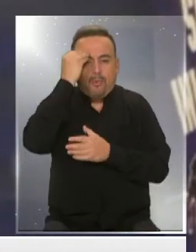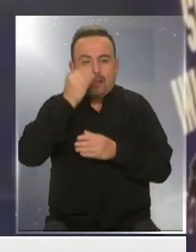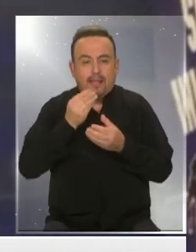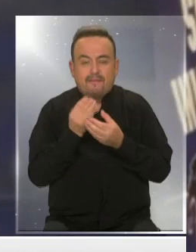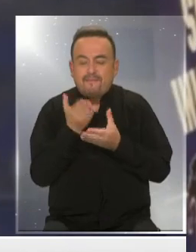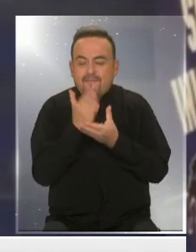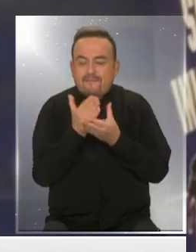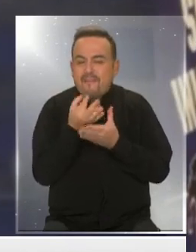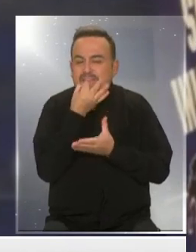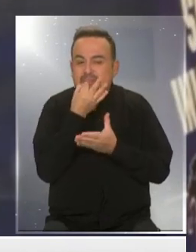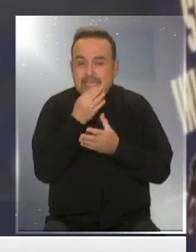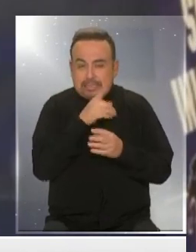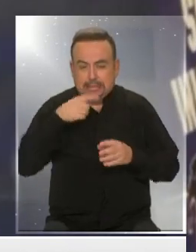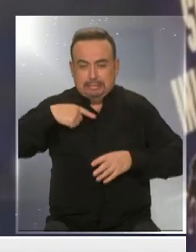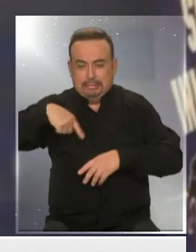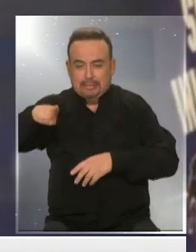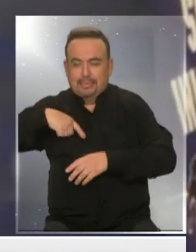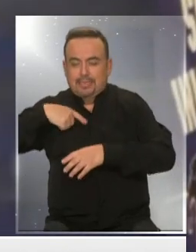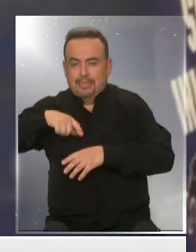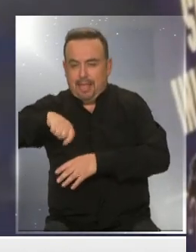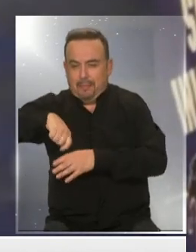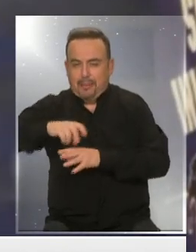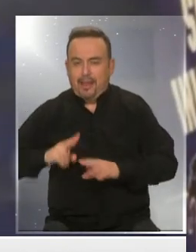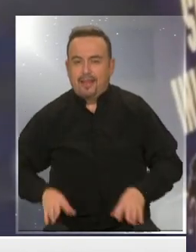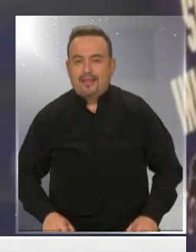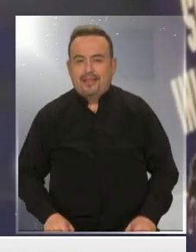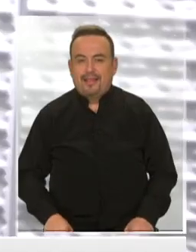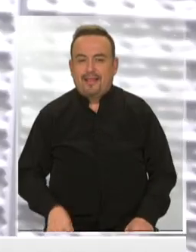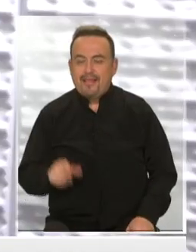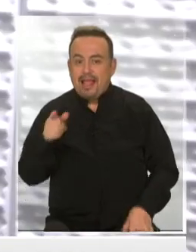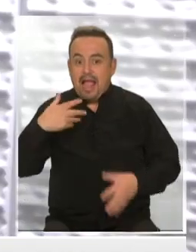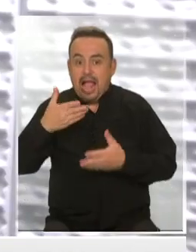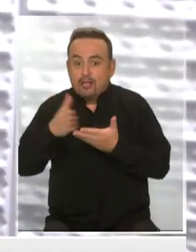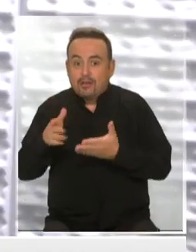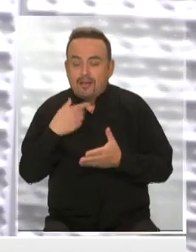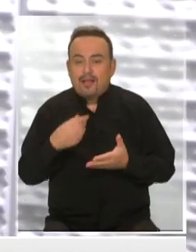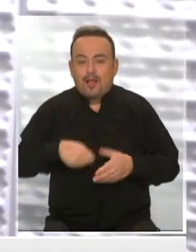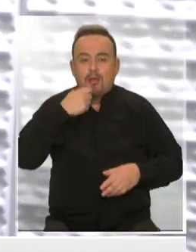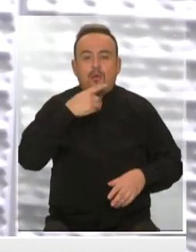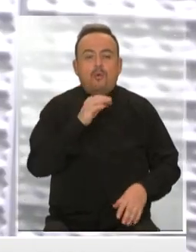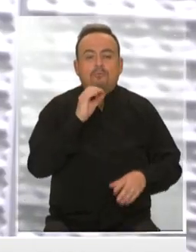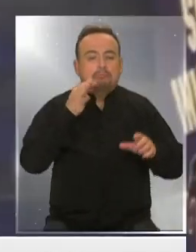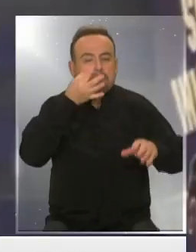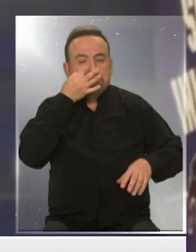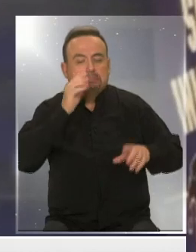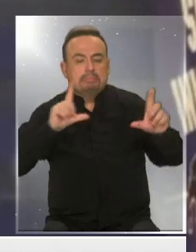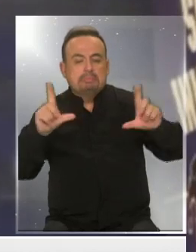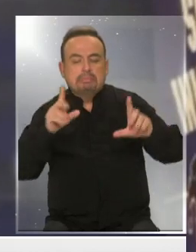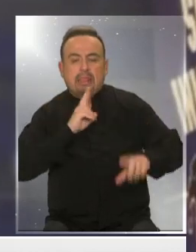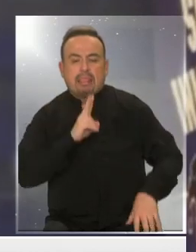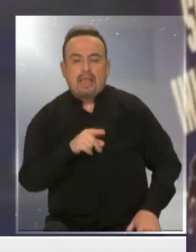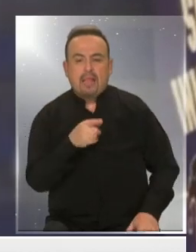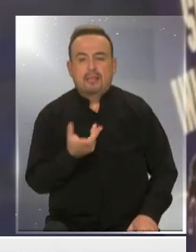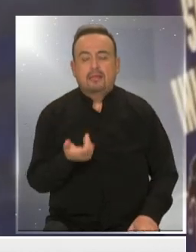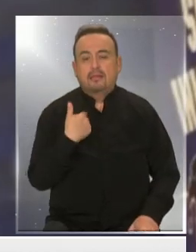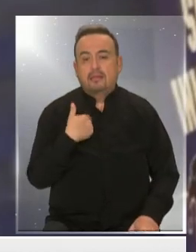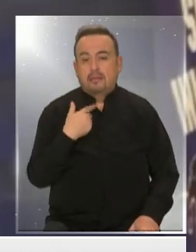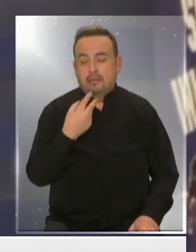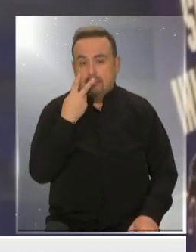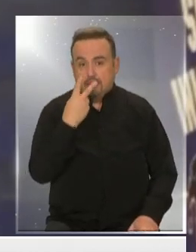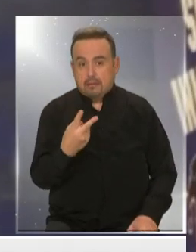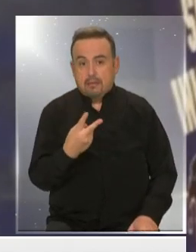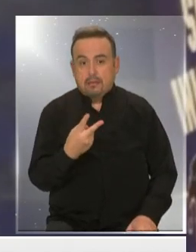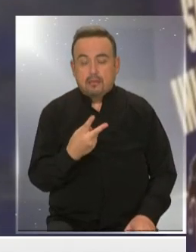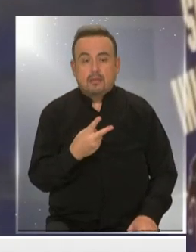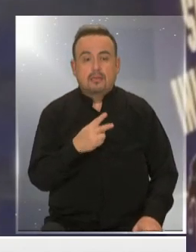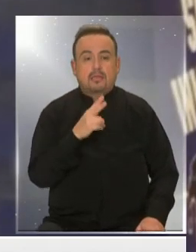ir, después de hablar contigo, voy a ir a lo que quedó. ¿Qué series has visto, por ejemplo? A ver. ¿Qué serie he visto? Estoy viendo la de los